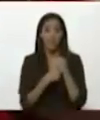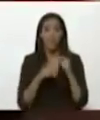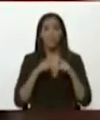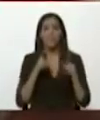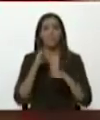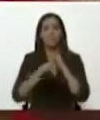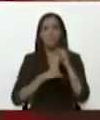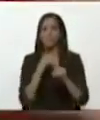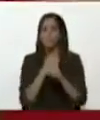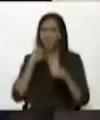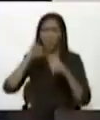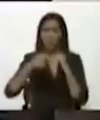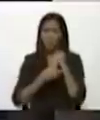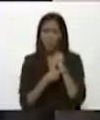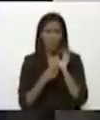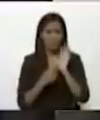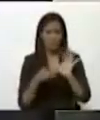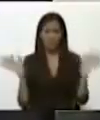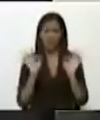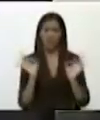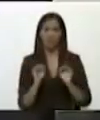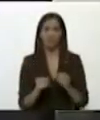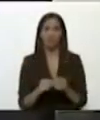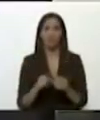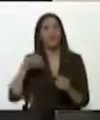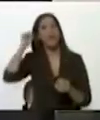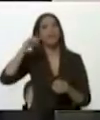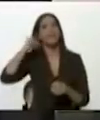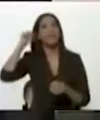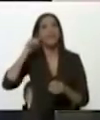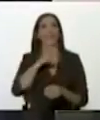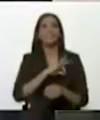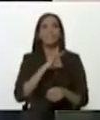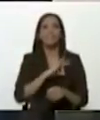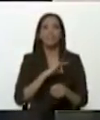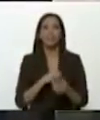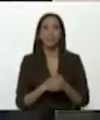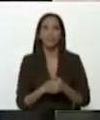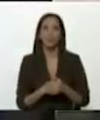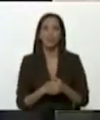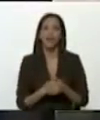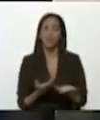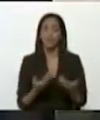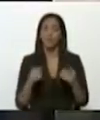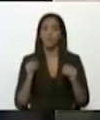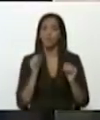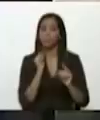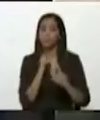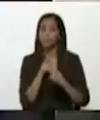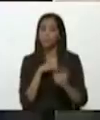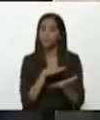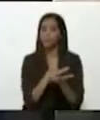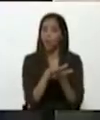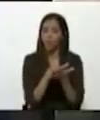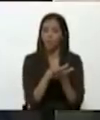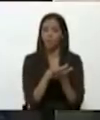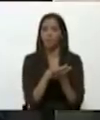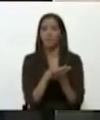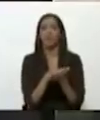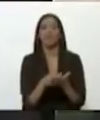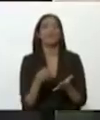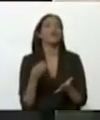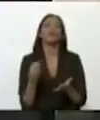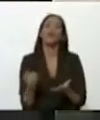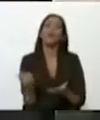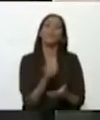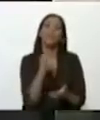Guaidó no representa nada. Mira, vamos a ver este video del señor Pat Robertson a propósito de cómo... Para